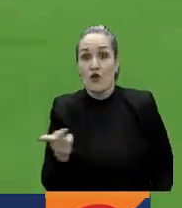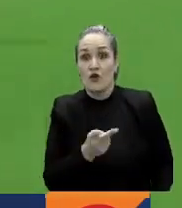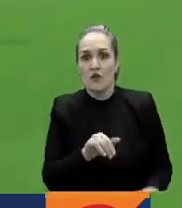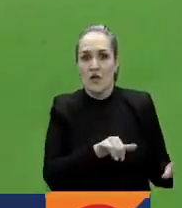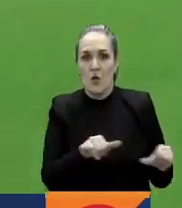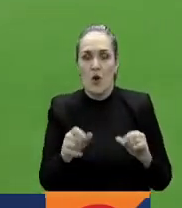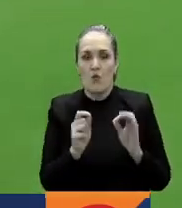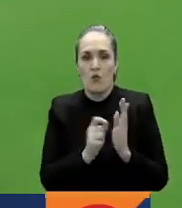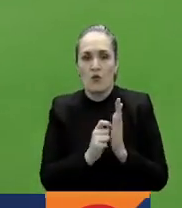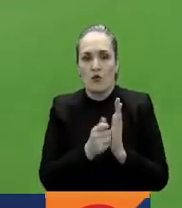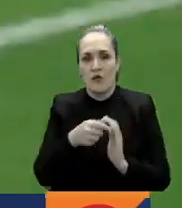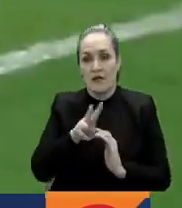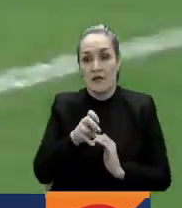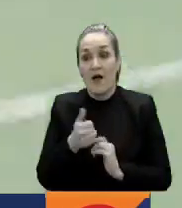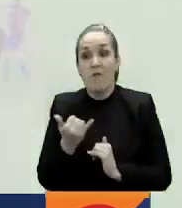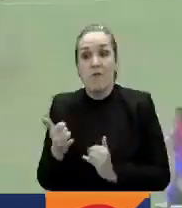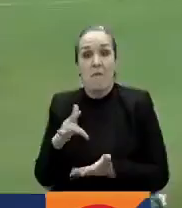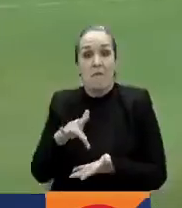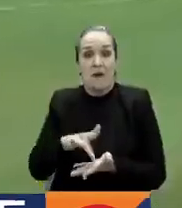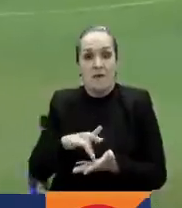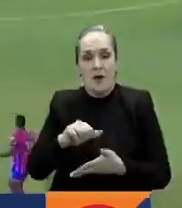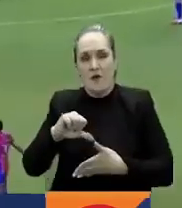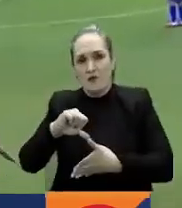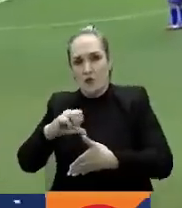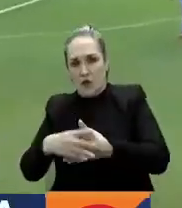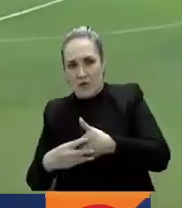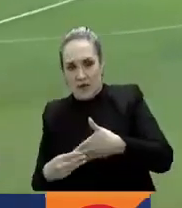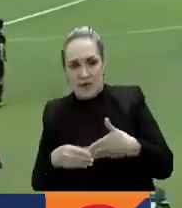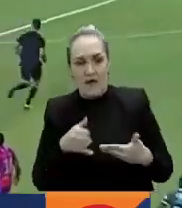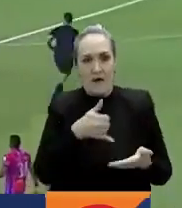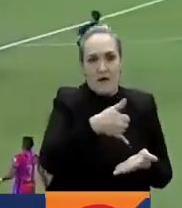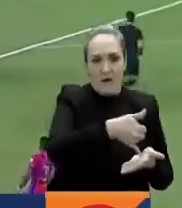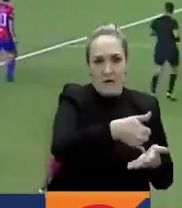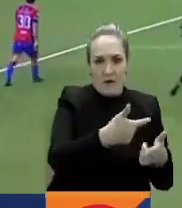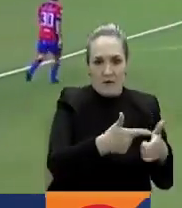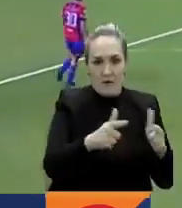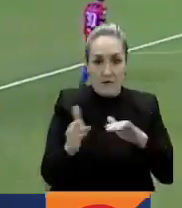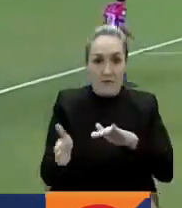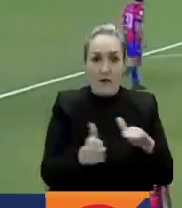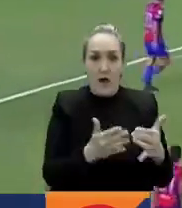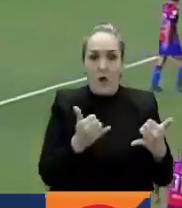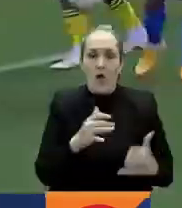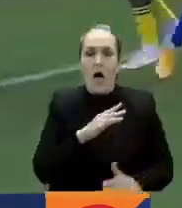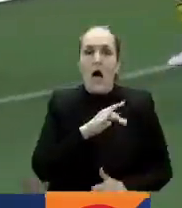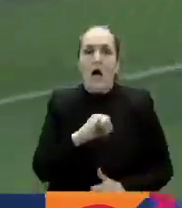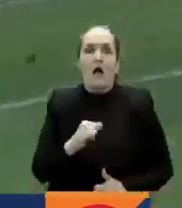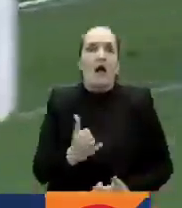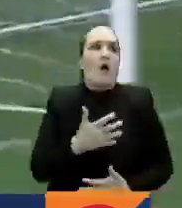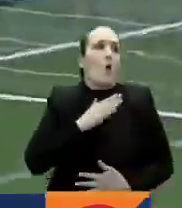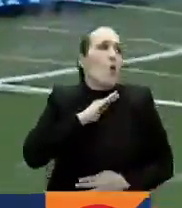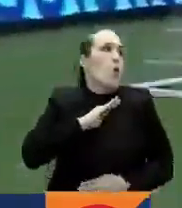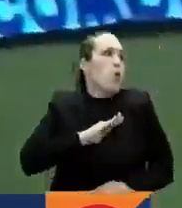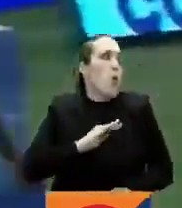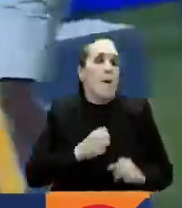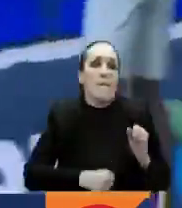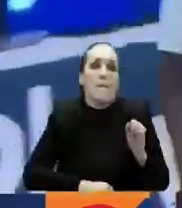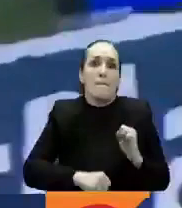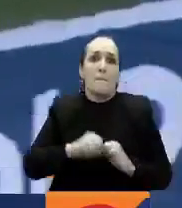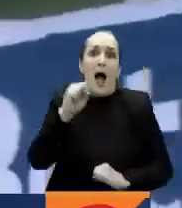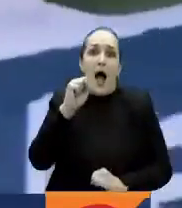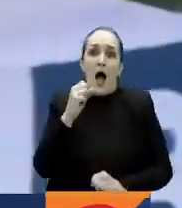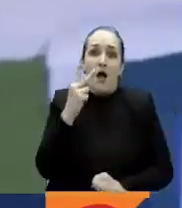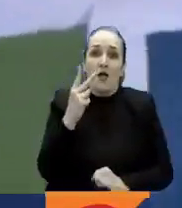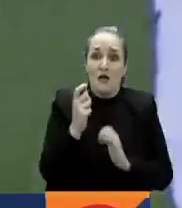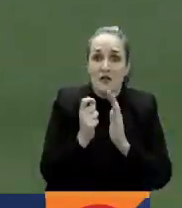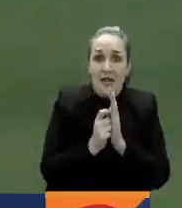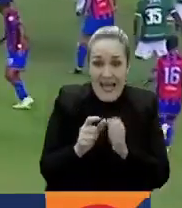en Libertadores y Sudamericana. Pero a los que les volvió el alma al cuerpo fue a los del Cali, que volvieron a ganar. Segunda victoria en lo que